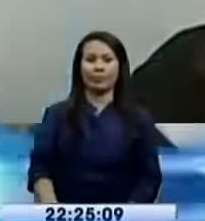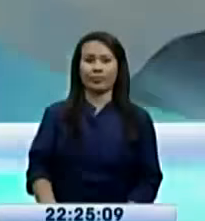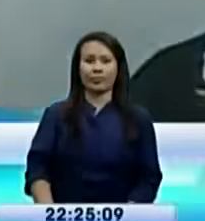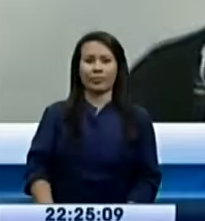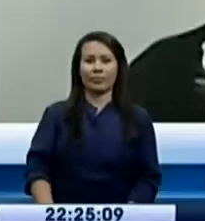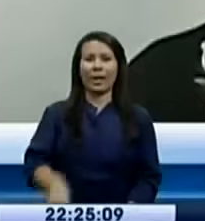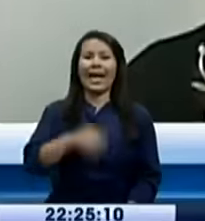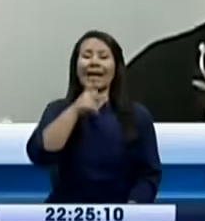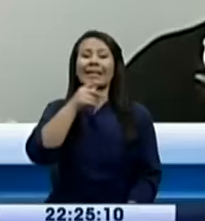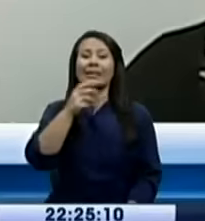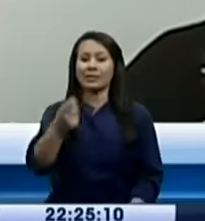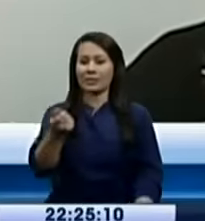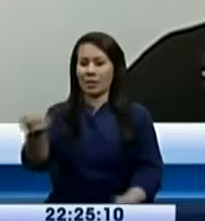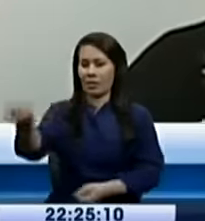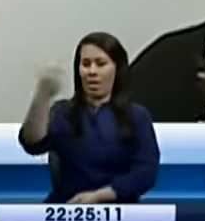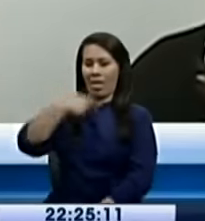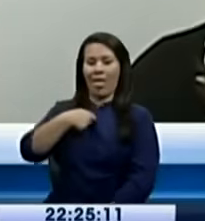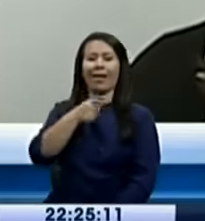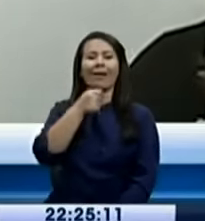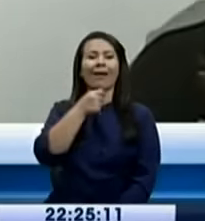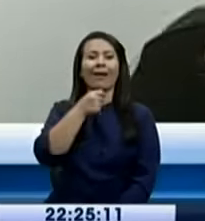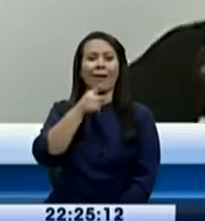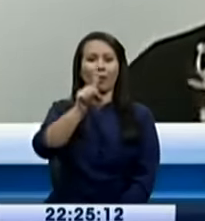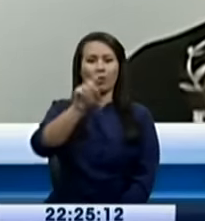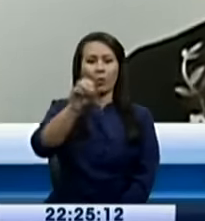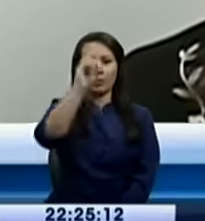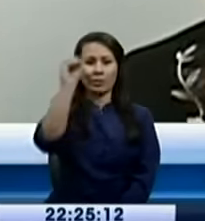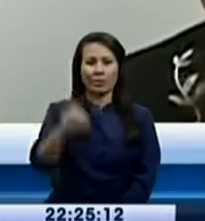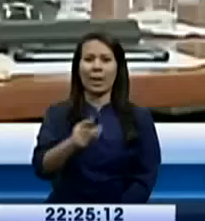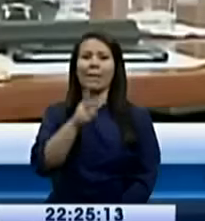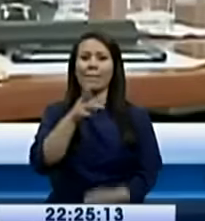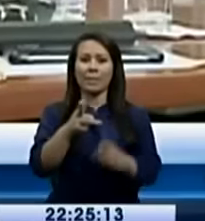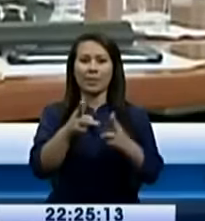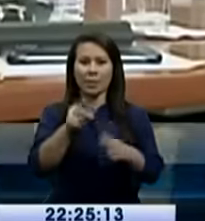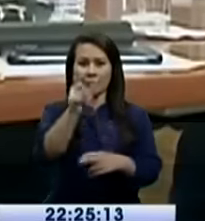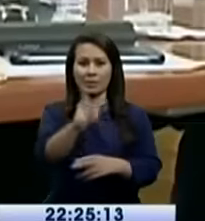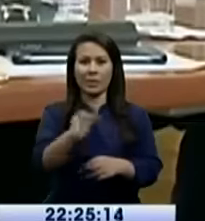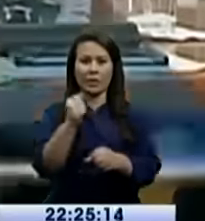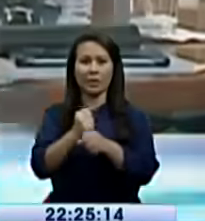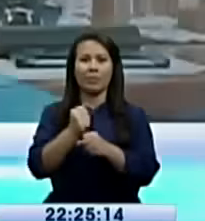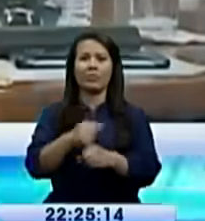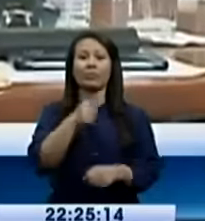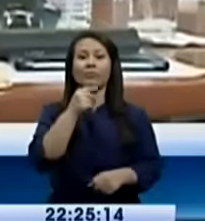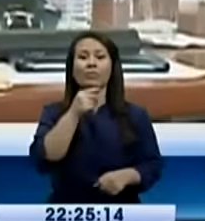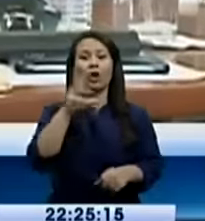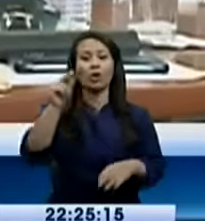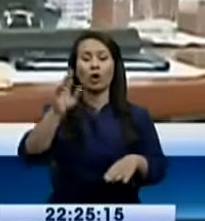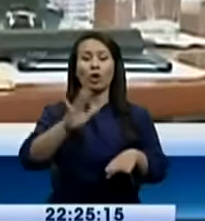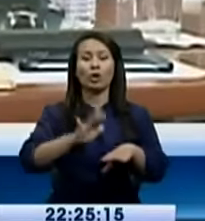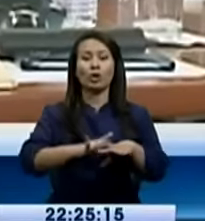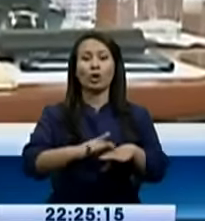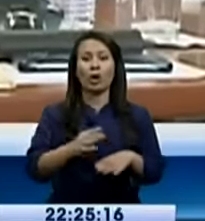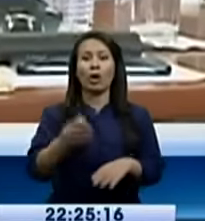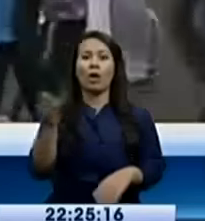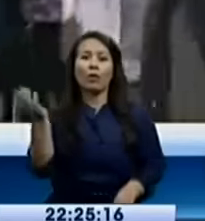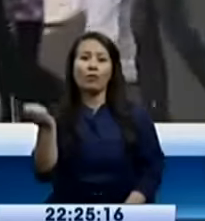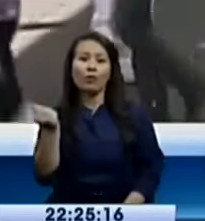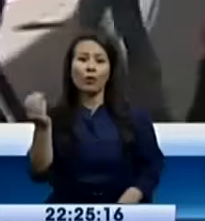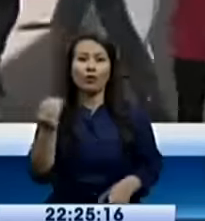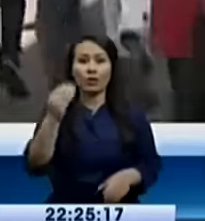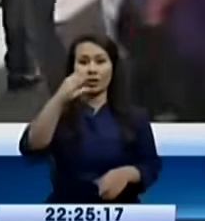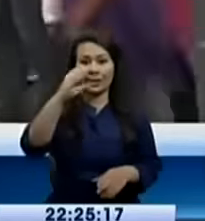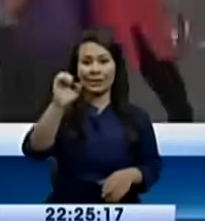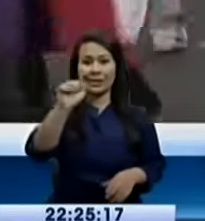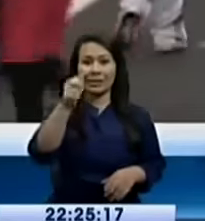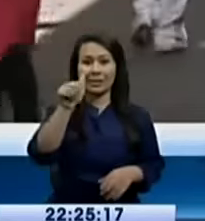le va a devolver de ese fondo solidario del 1%? Al mismo trabajador. Además, se propuso que no se toque el fondo de cesantía que actualmente cuenta el